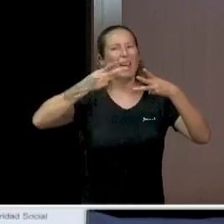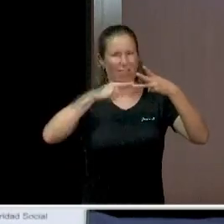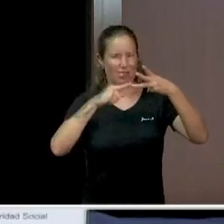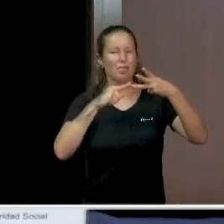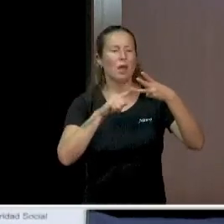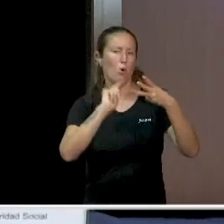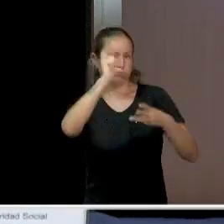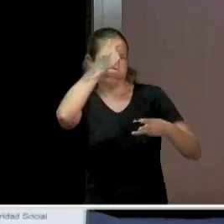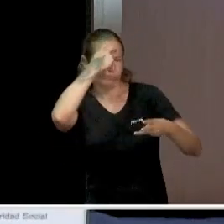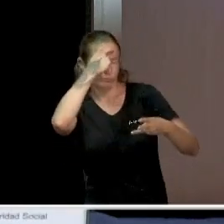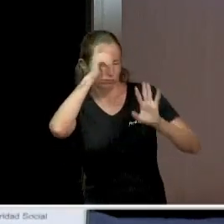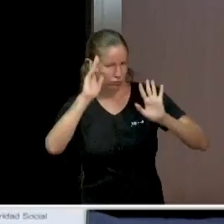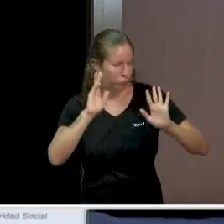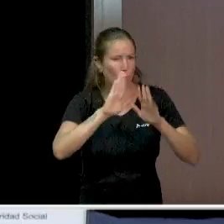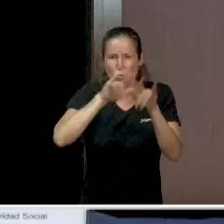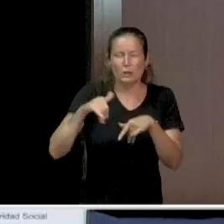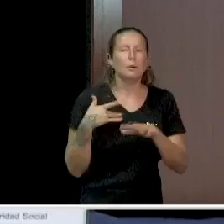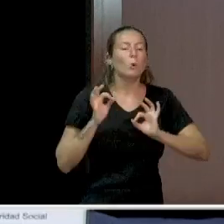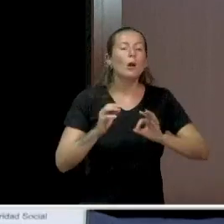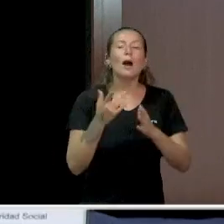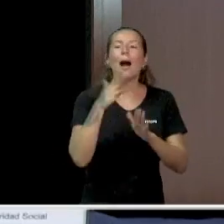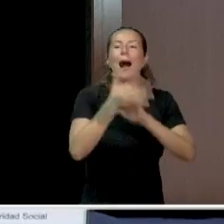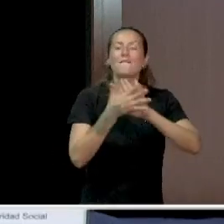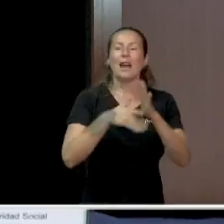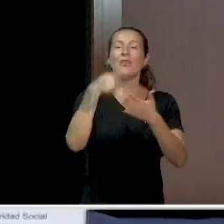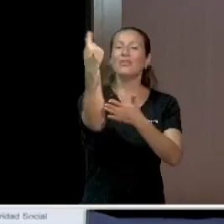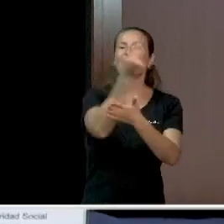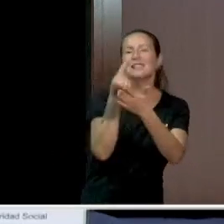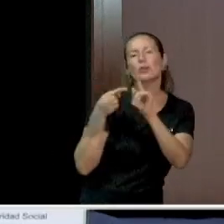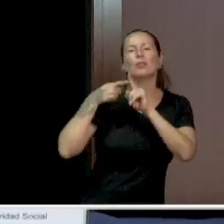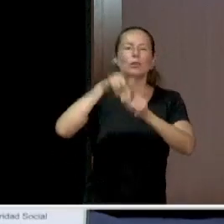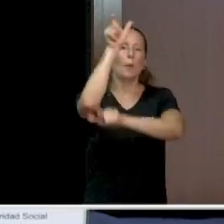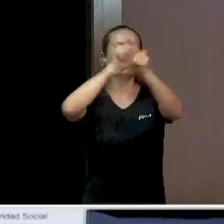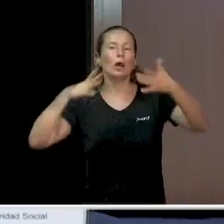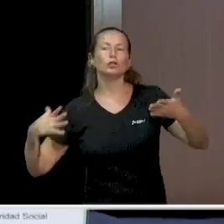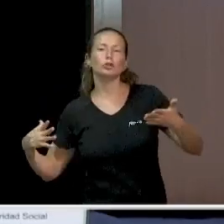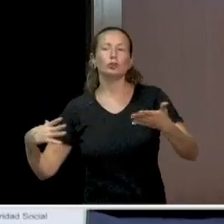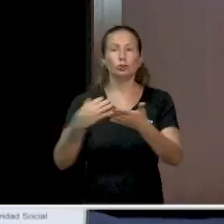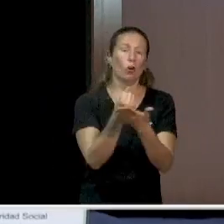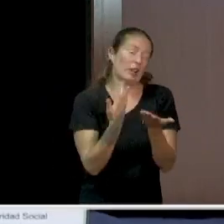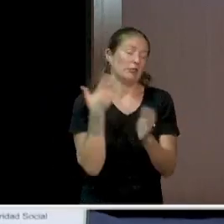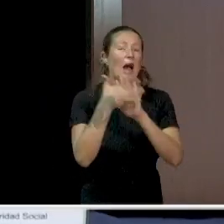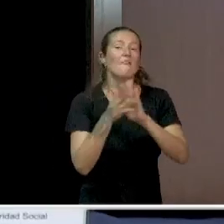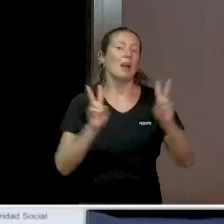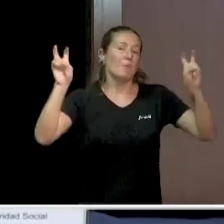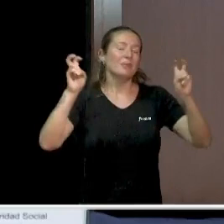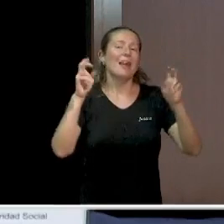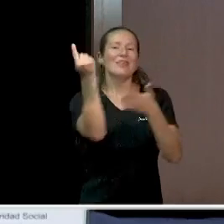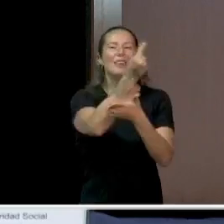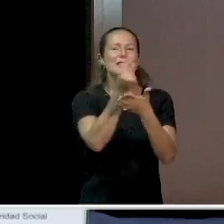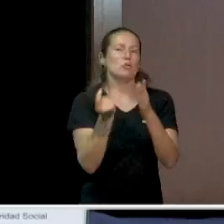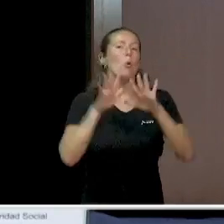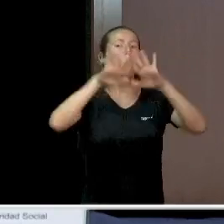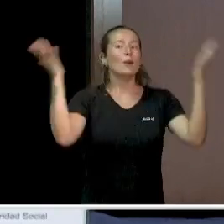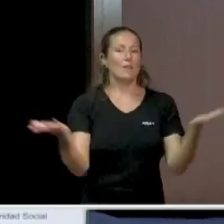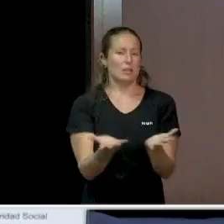un tercer término, un tercer concepto, que es el de diseño para todas las personas o diseño universal, que es